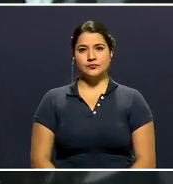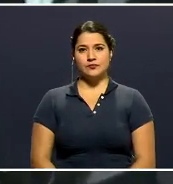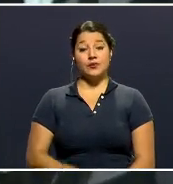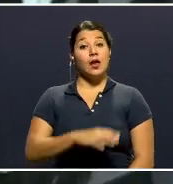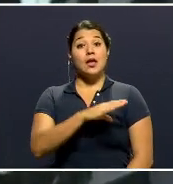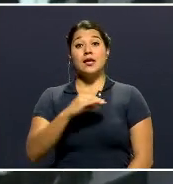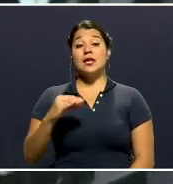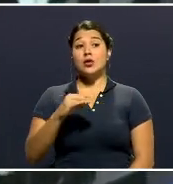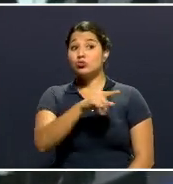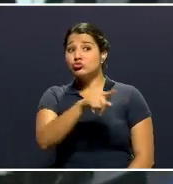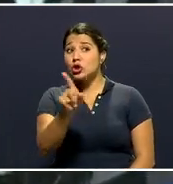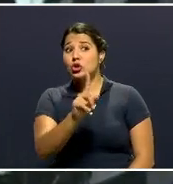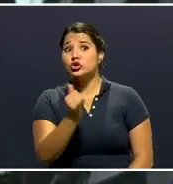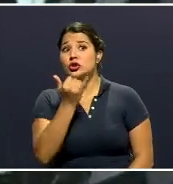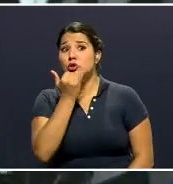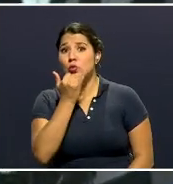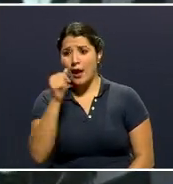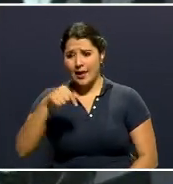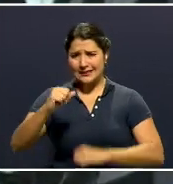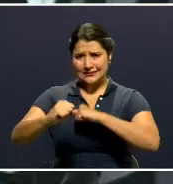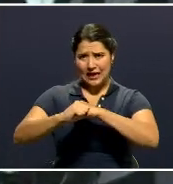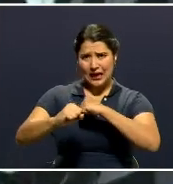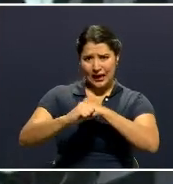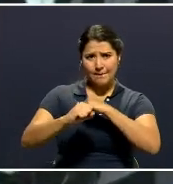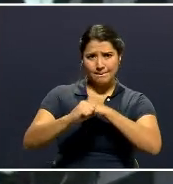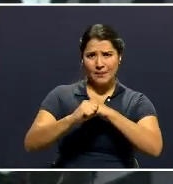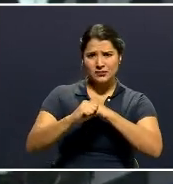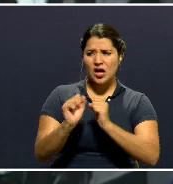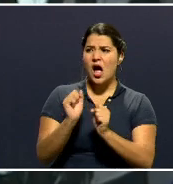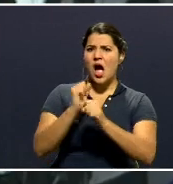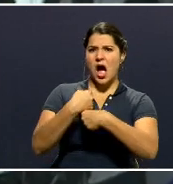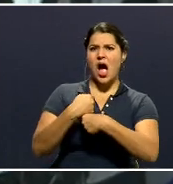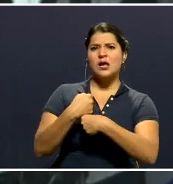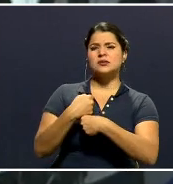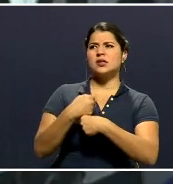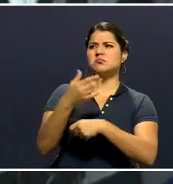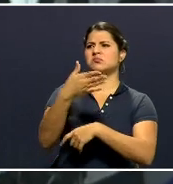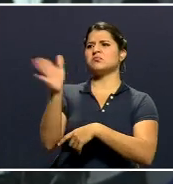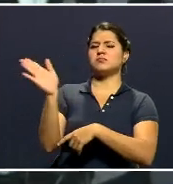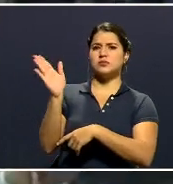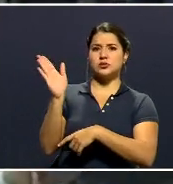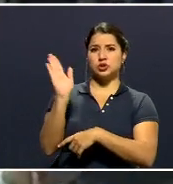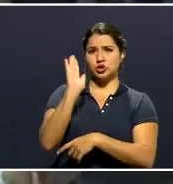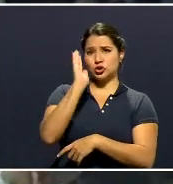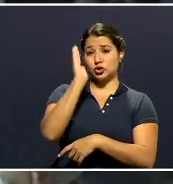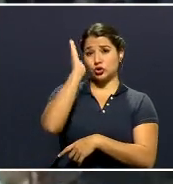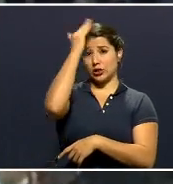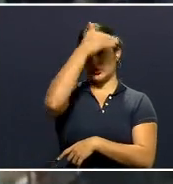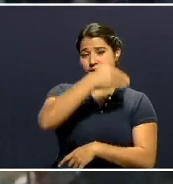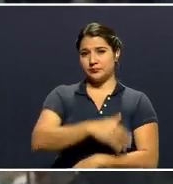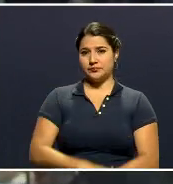Y no se equivoquen al respecto, esta campaña enviará a Donald Trump a hacer las maletas.